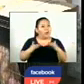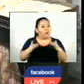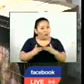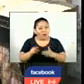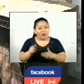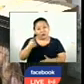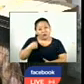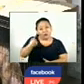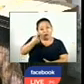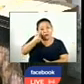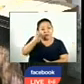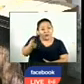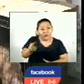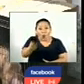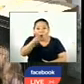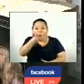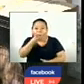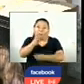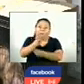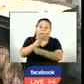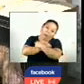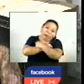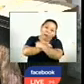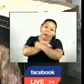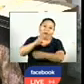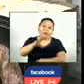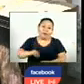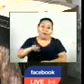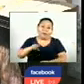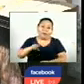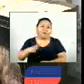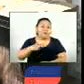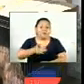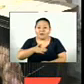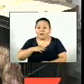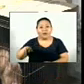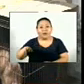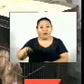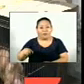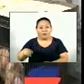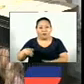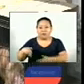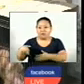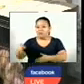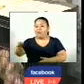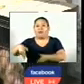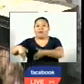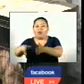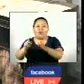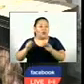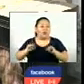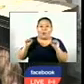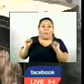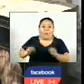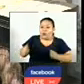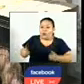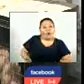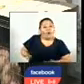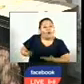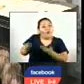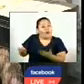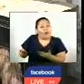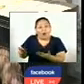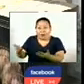envenenado con toda la intención a varios perritos he perdido amigos callejeros por no poder brindarles un